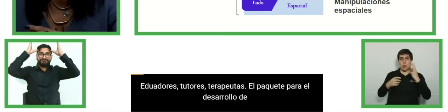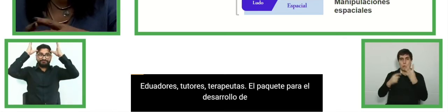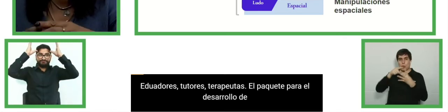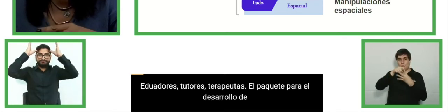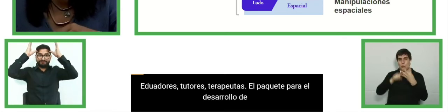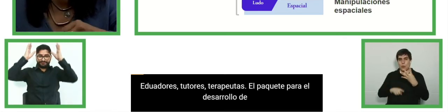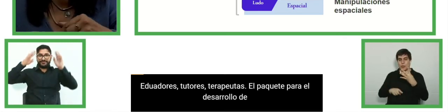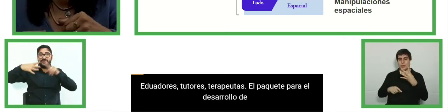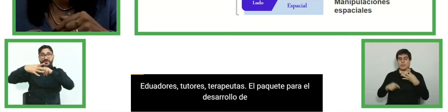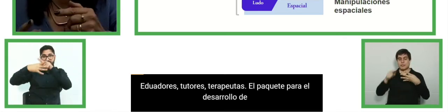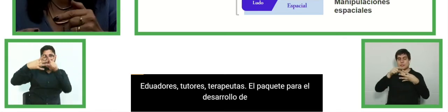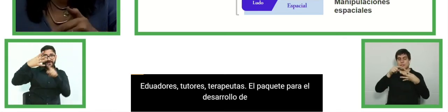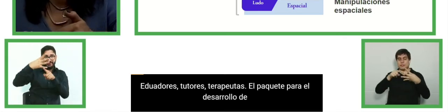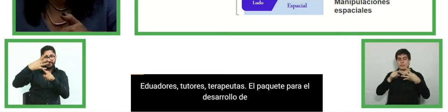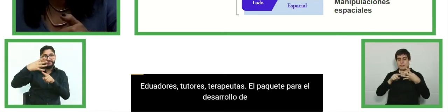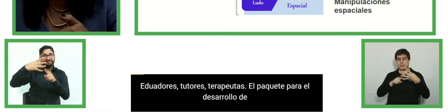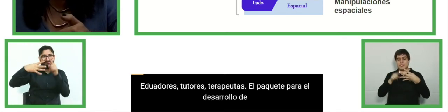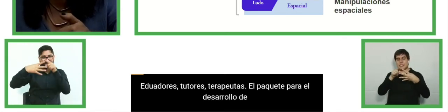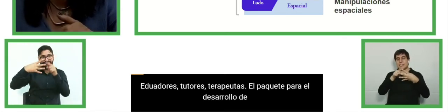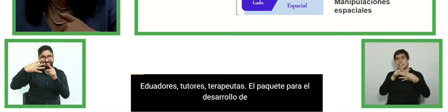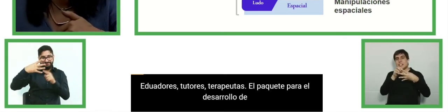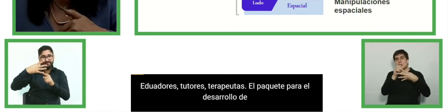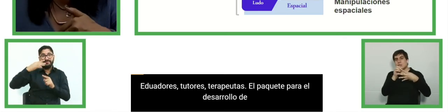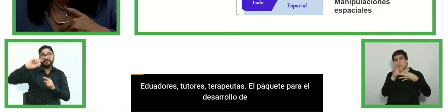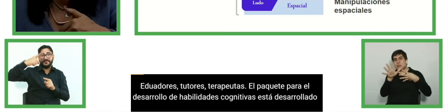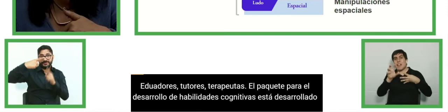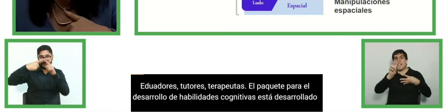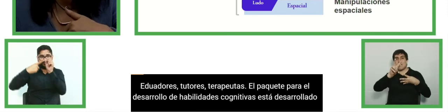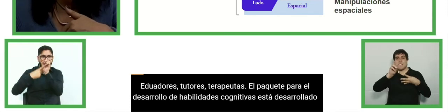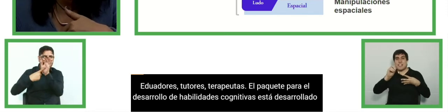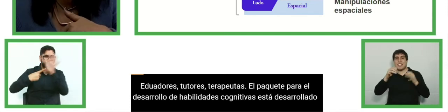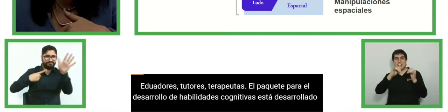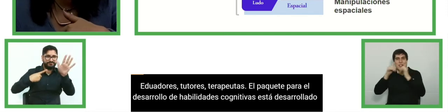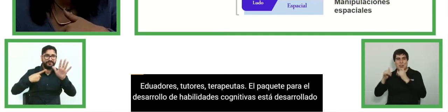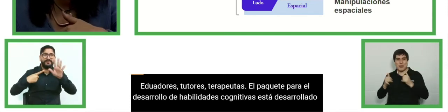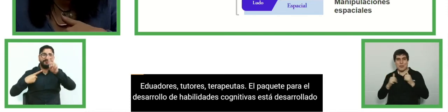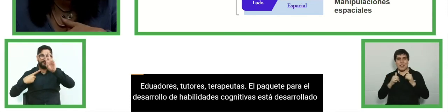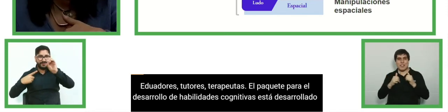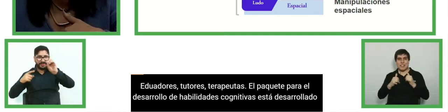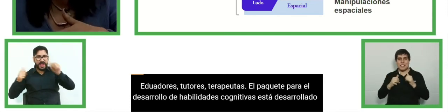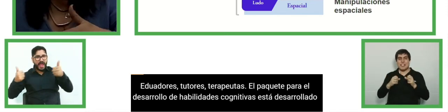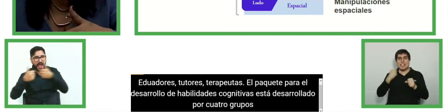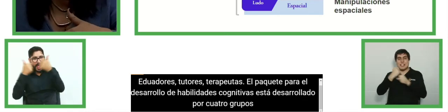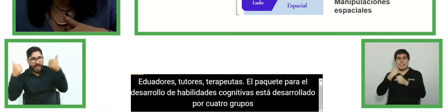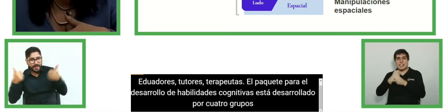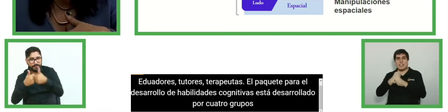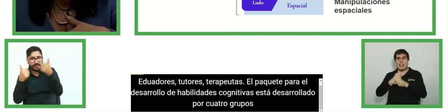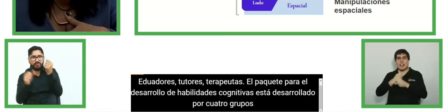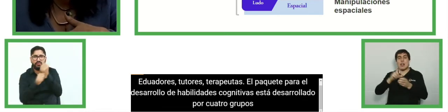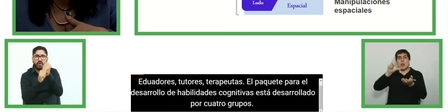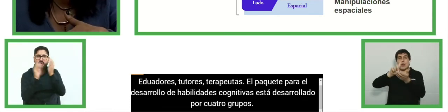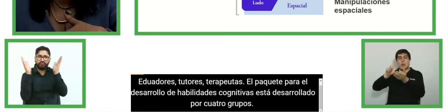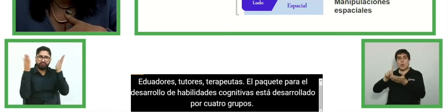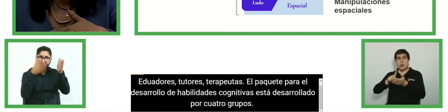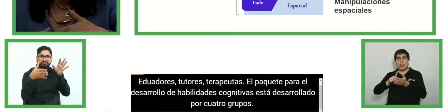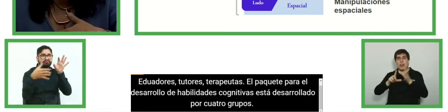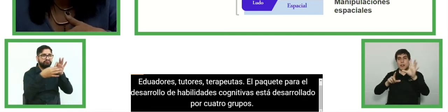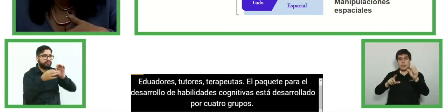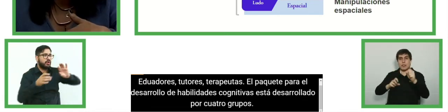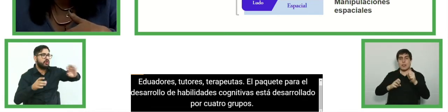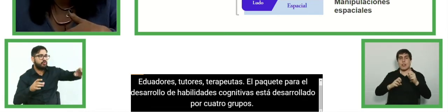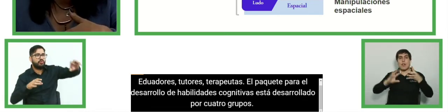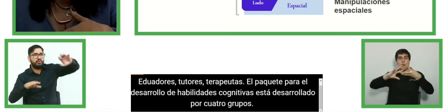uno de los 20 mini videojuegos trabaja en distintas áreas perceptivas: espacial, del objeto, forma